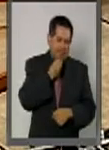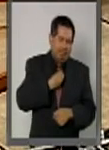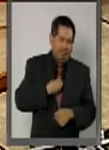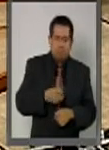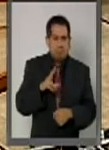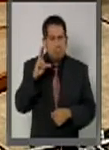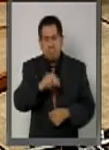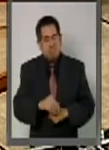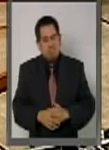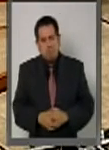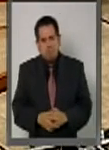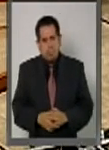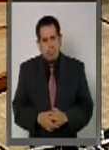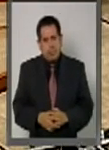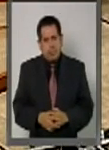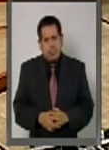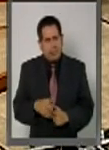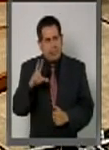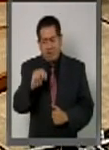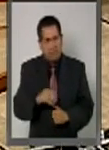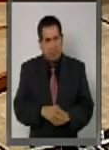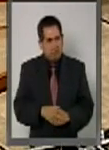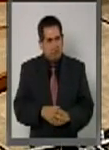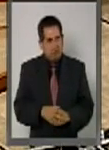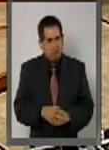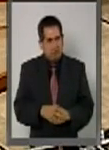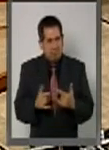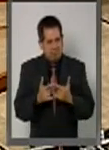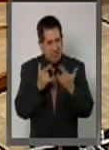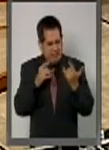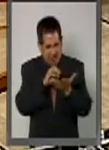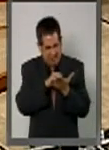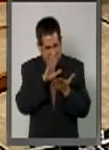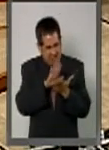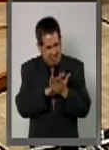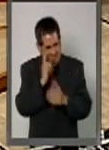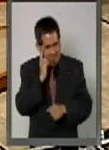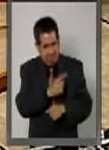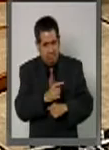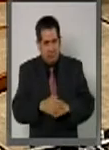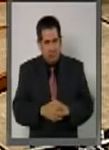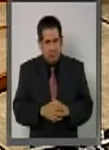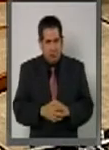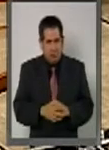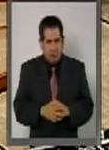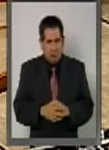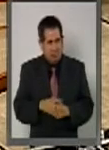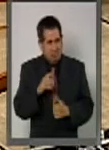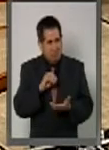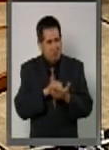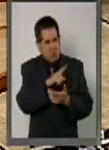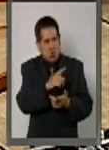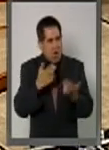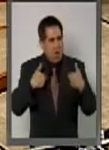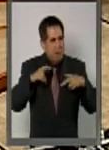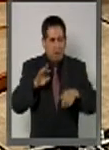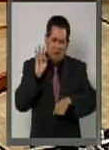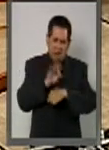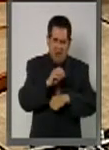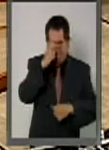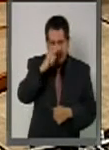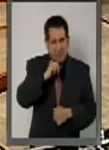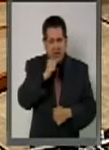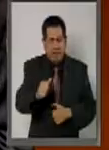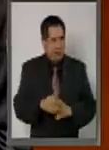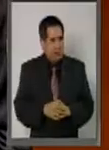no, la historia está ahí. ustedes no representan a México. Necesitamos